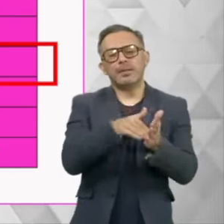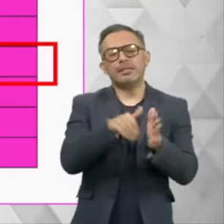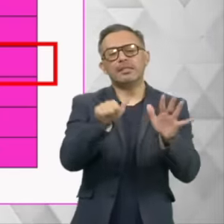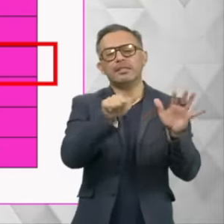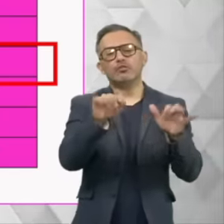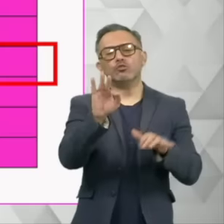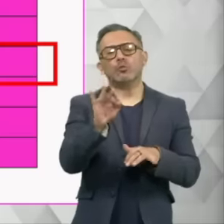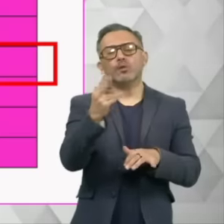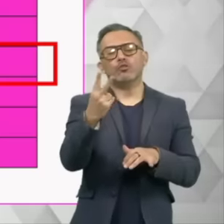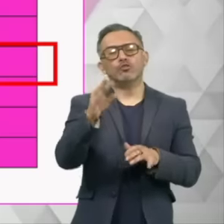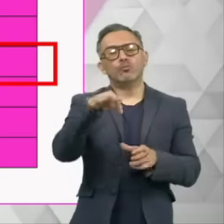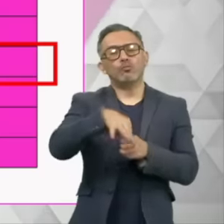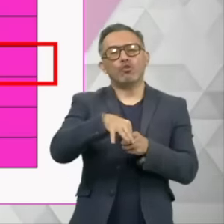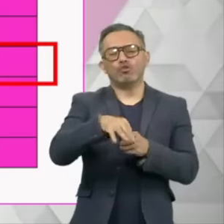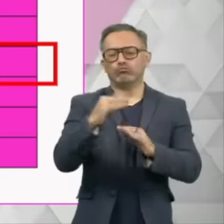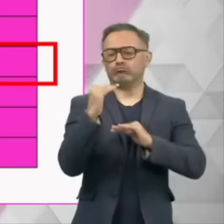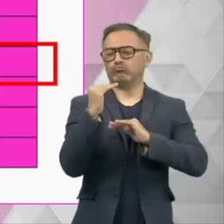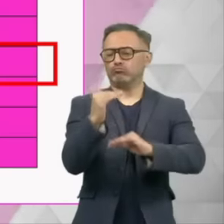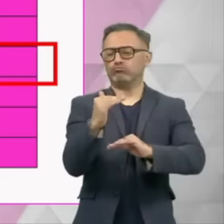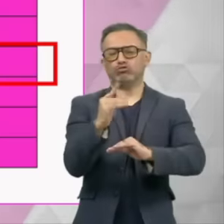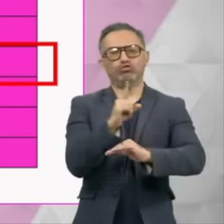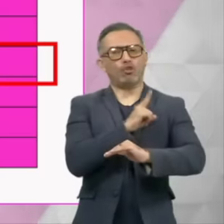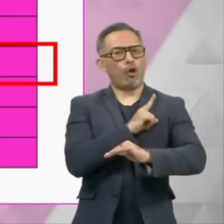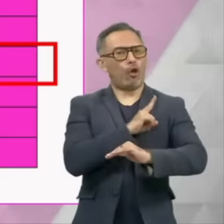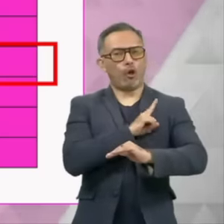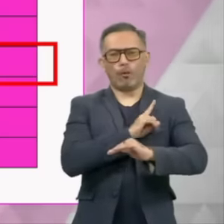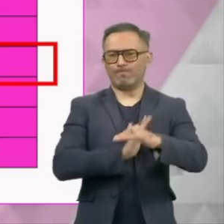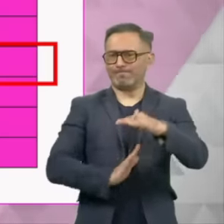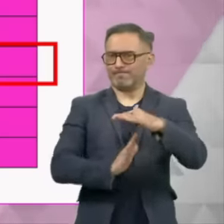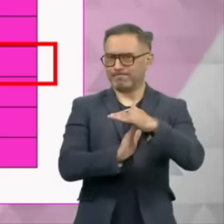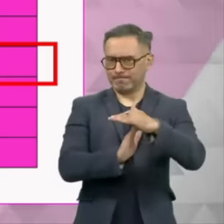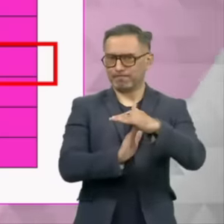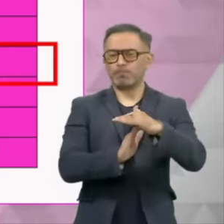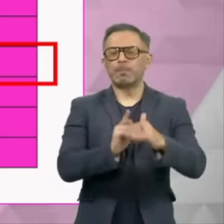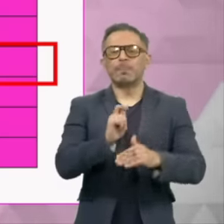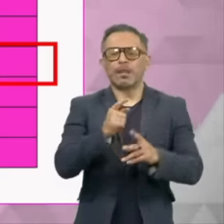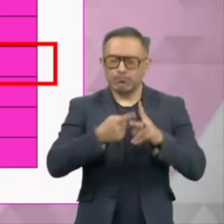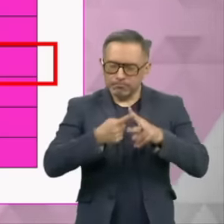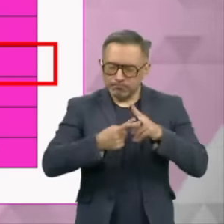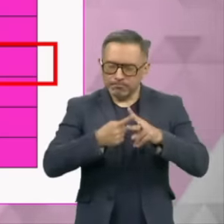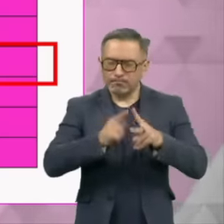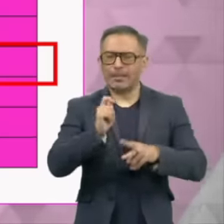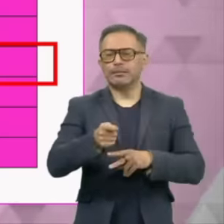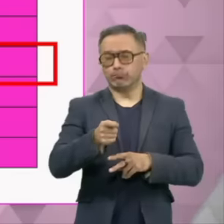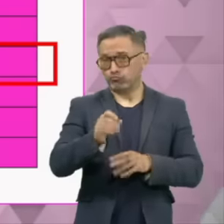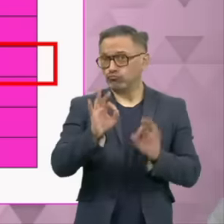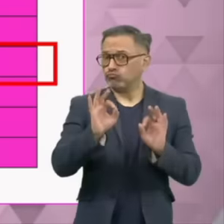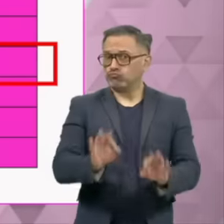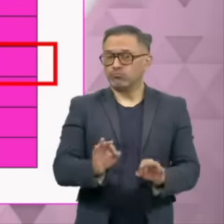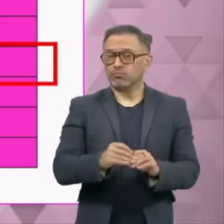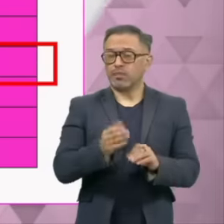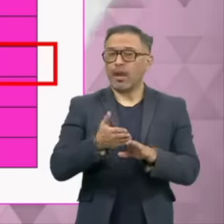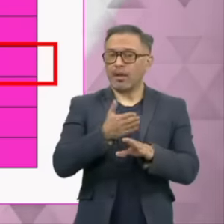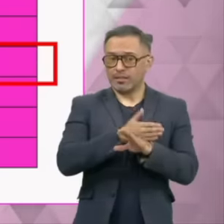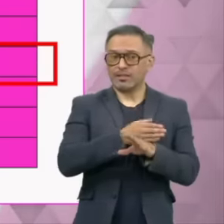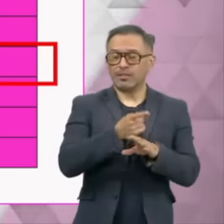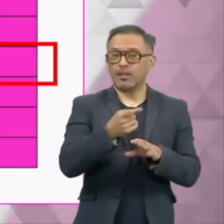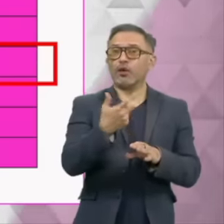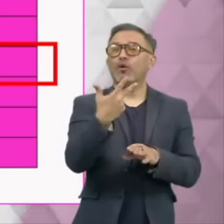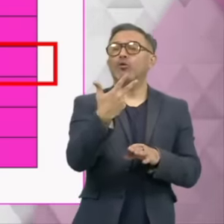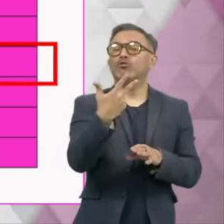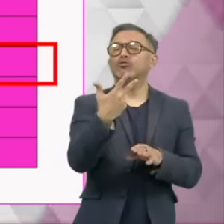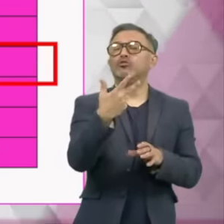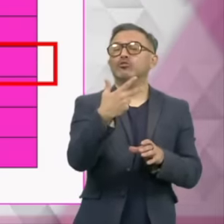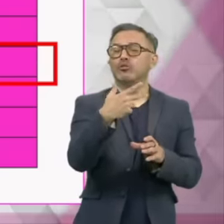519.642 votos, que efectivamente corresponden al 8% de sus votos obtenidos en las